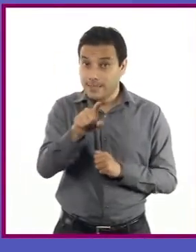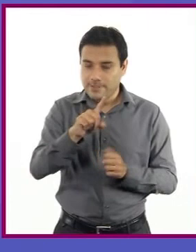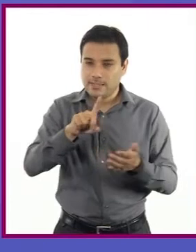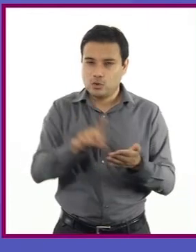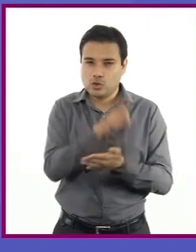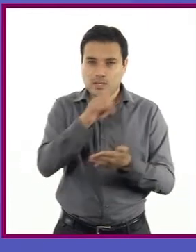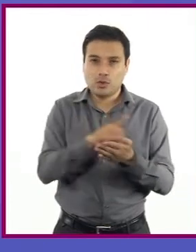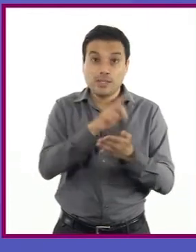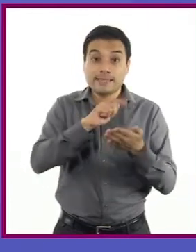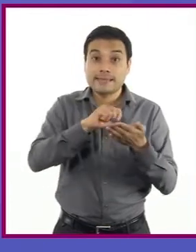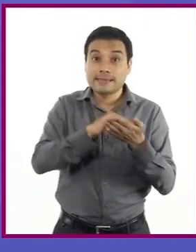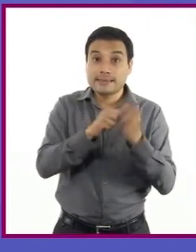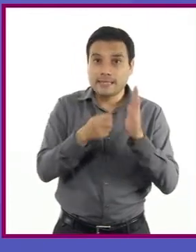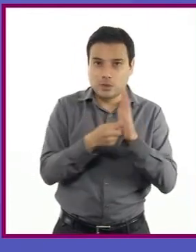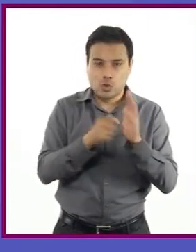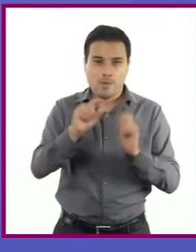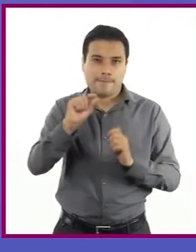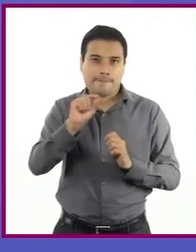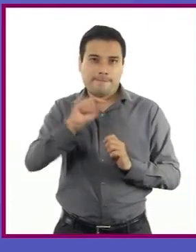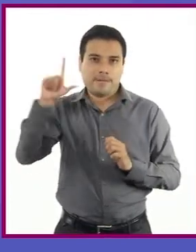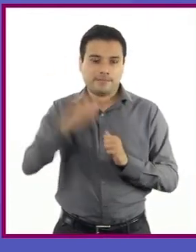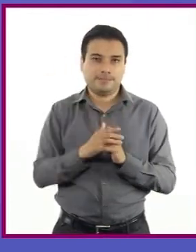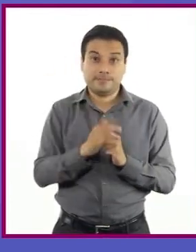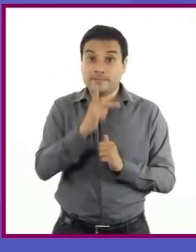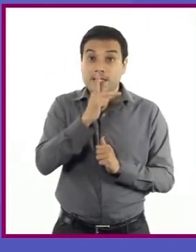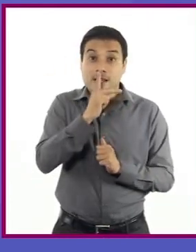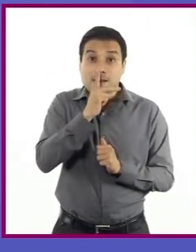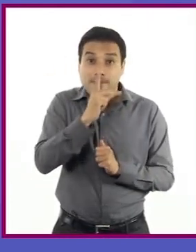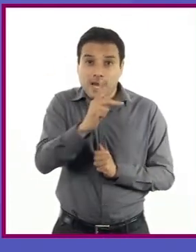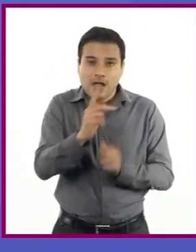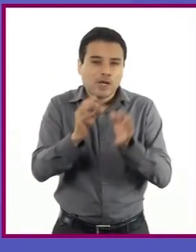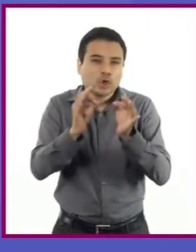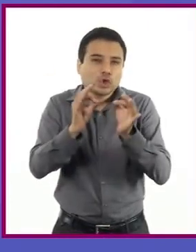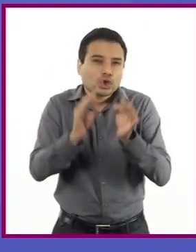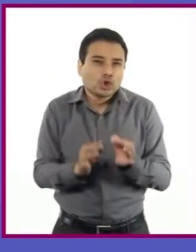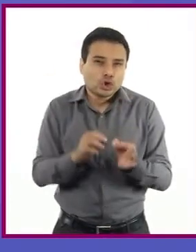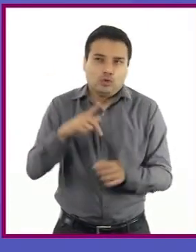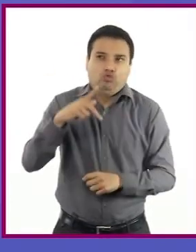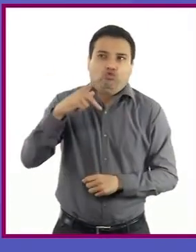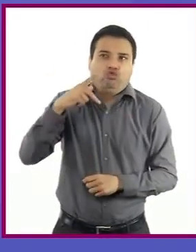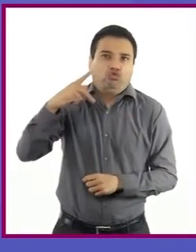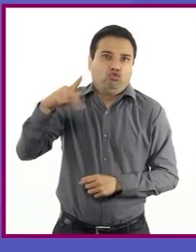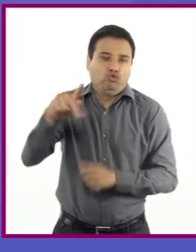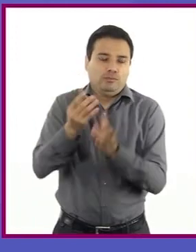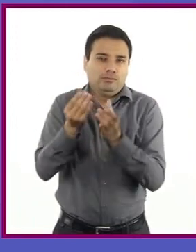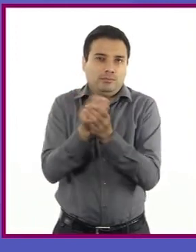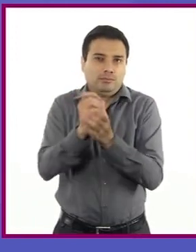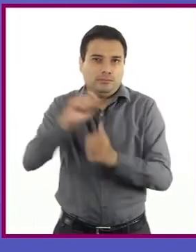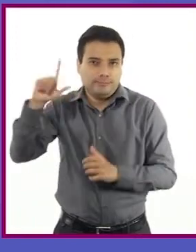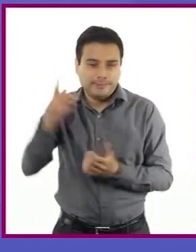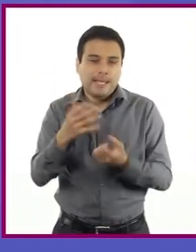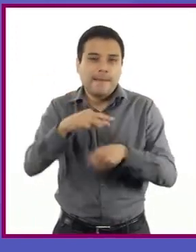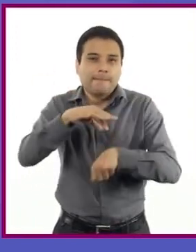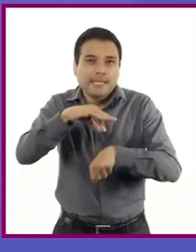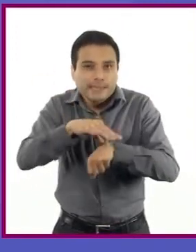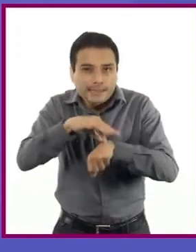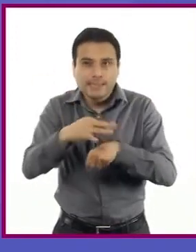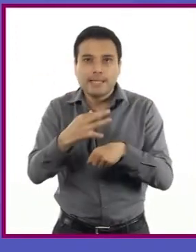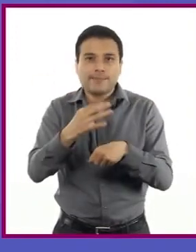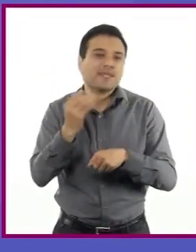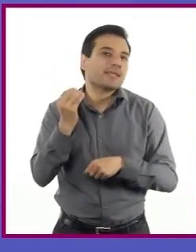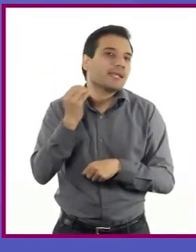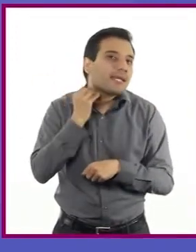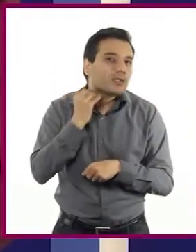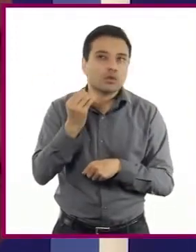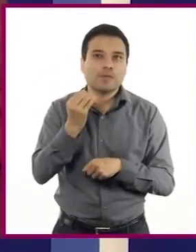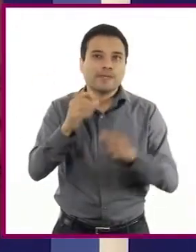técnicos o especializados. Son los que contienen palabras específicas de una disciplina. Así, hay diccionarios de medicina, de derecho, de